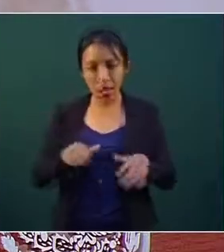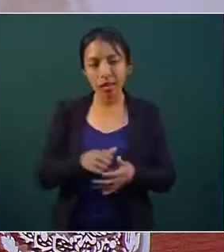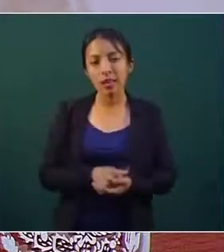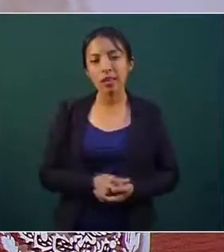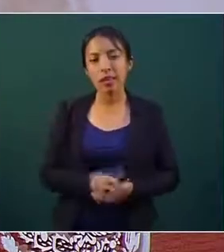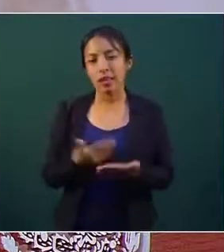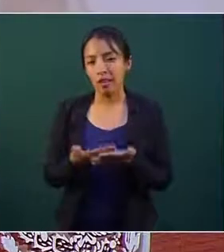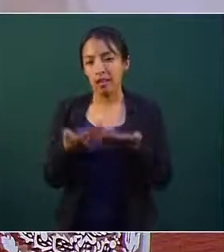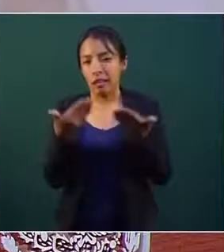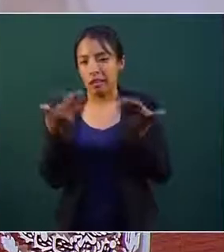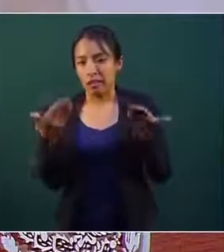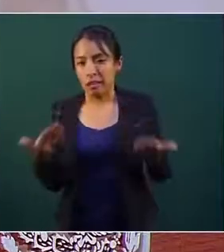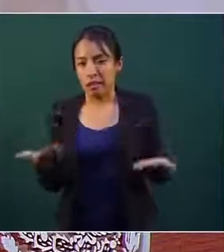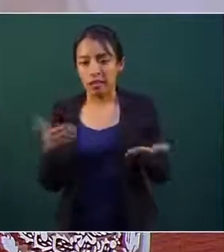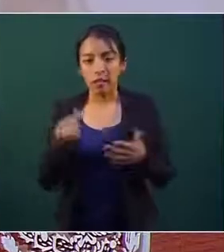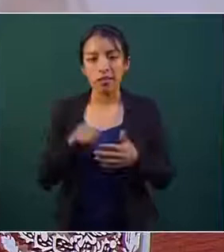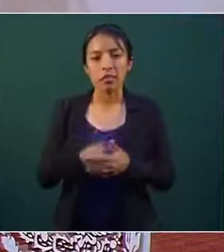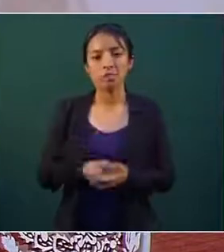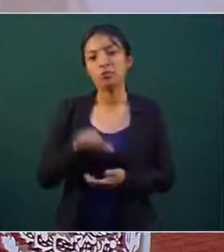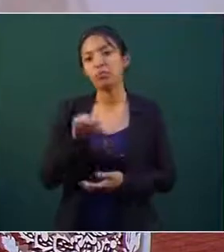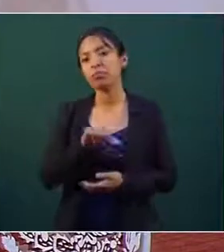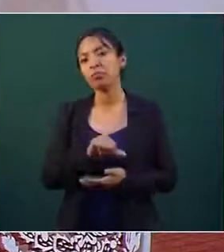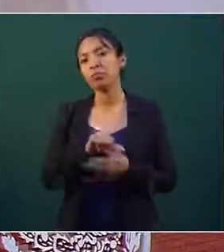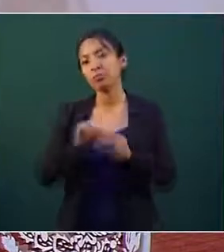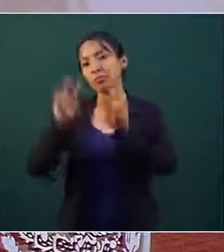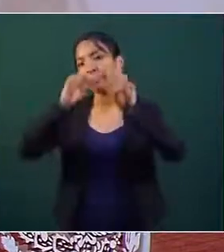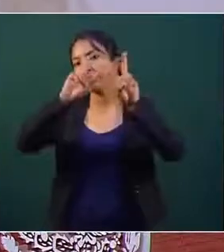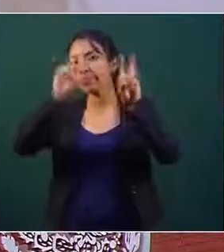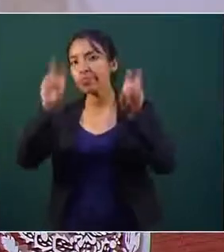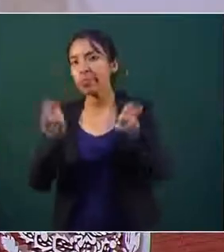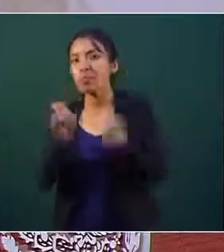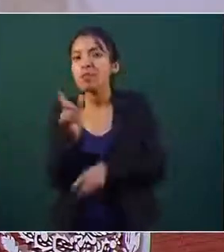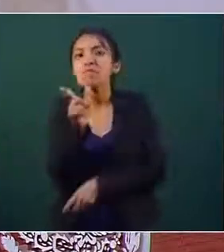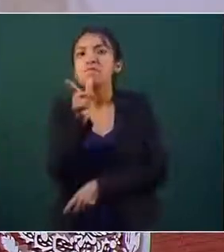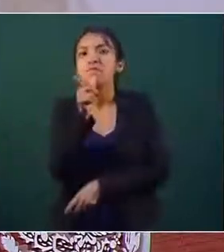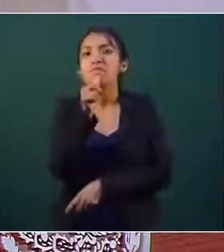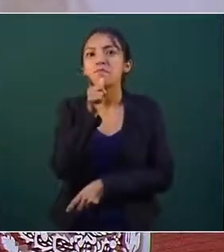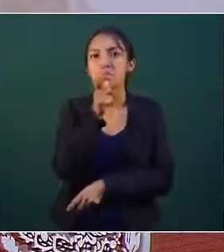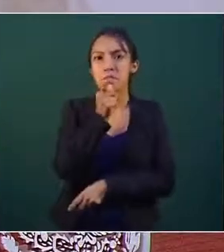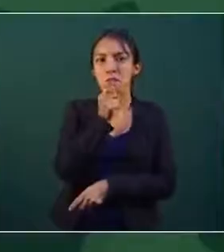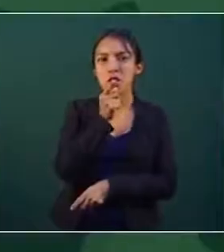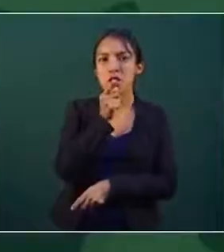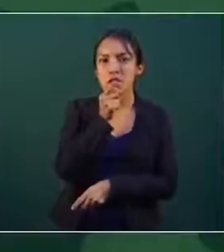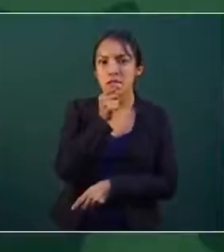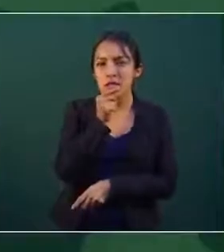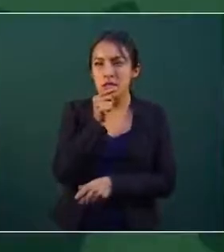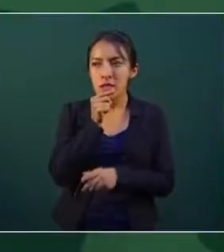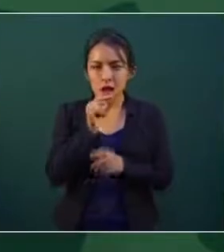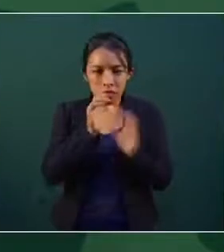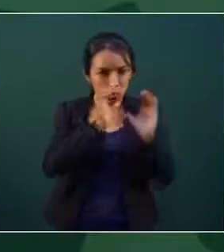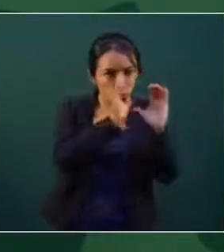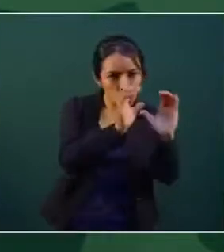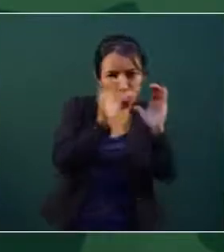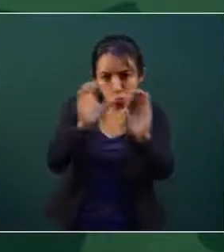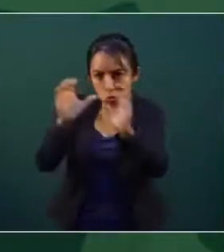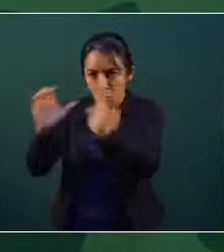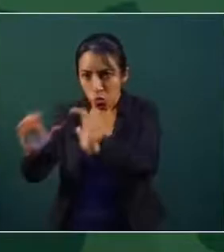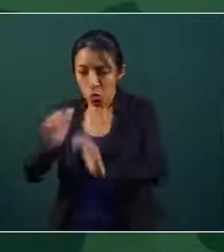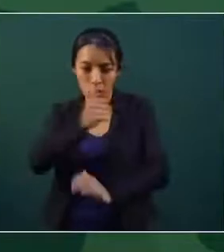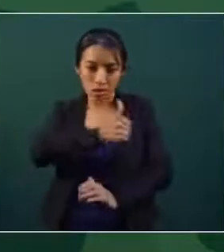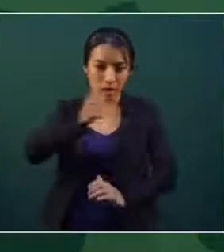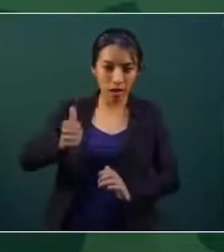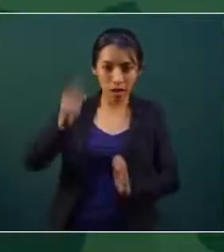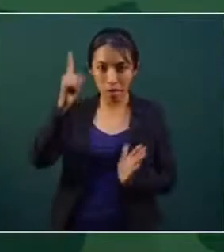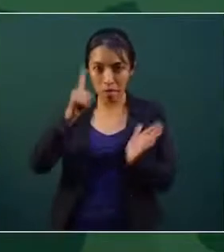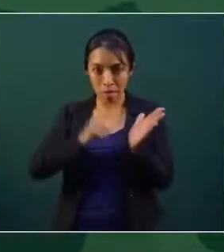En lo que se refiere a policías preventivos por cada 1,000 habitantes, se tiene más o menos